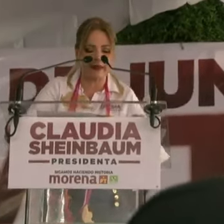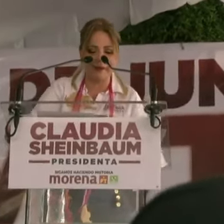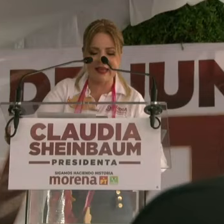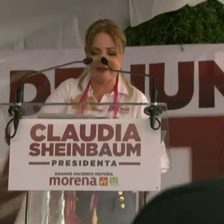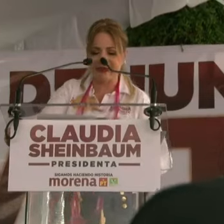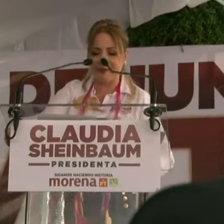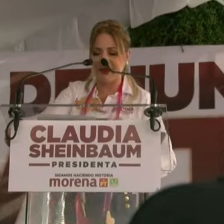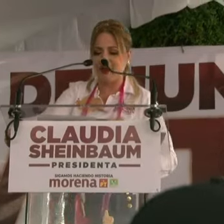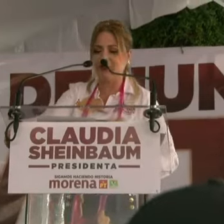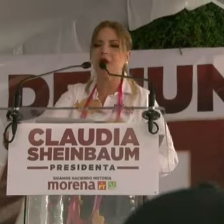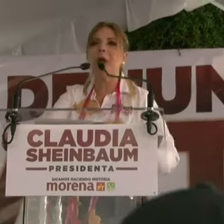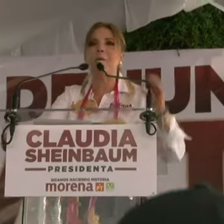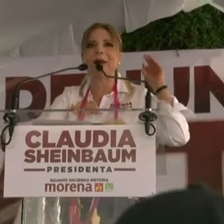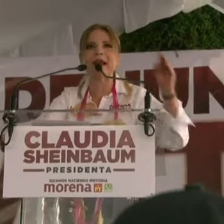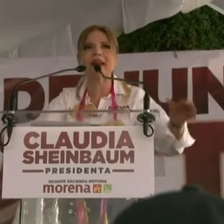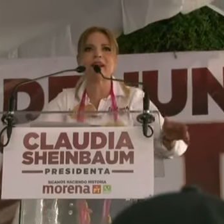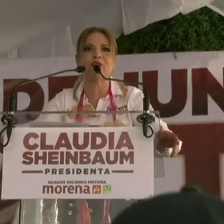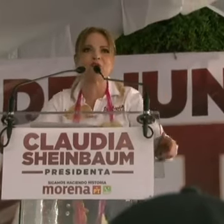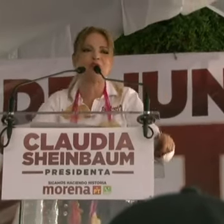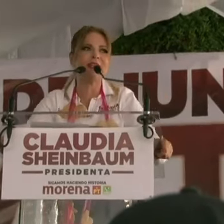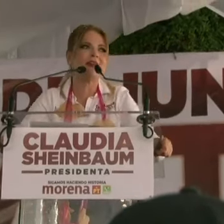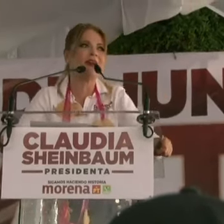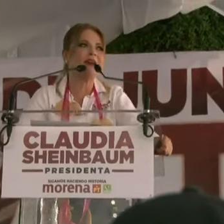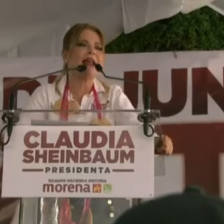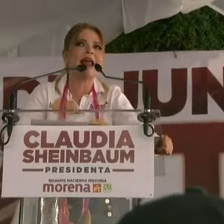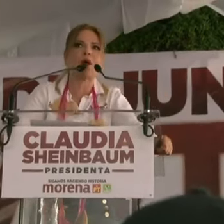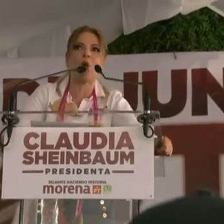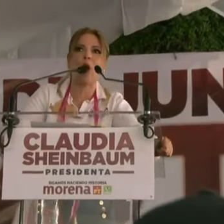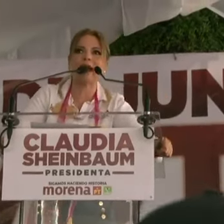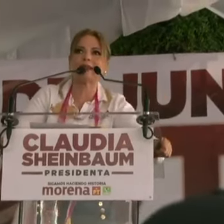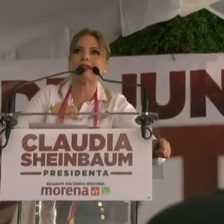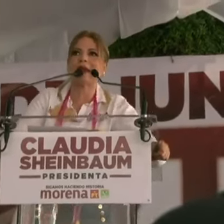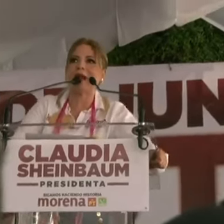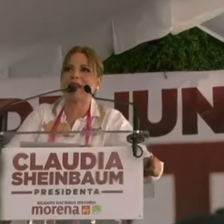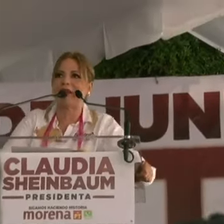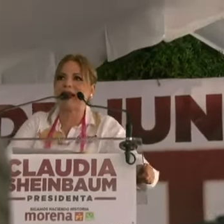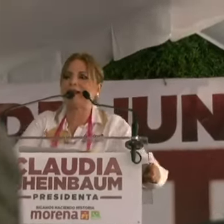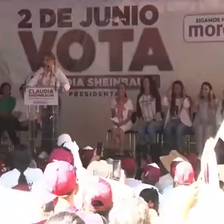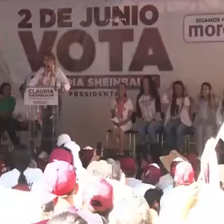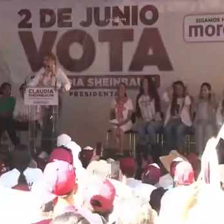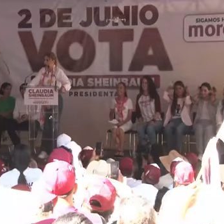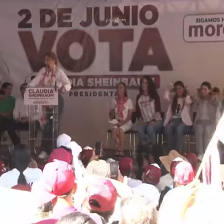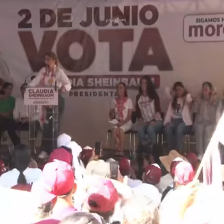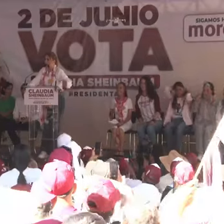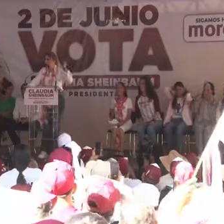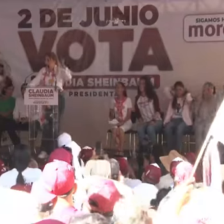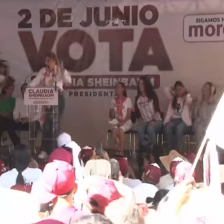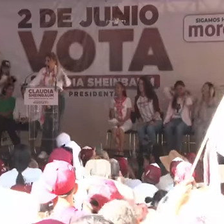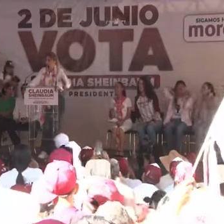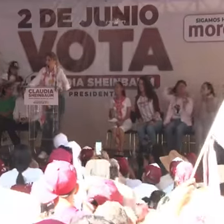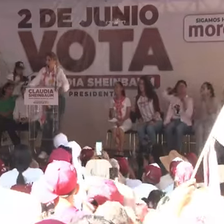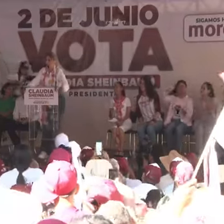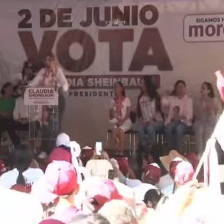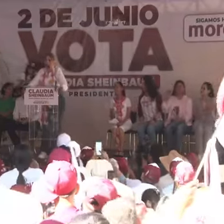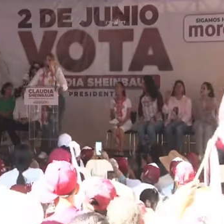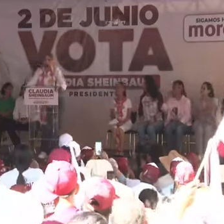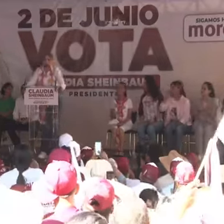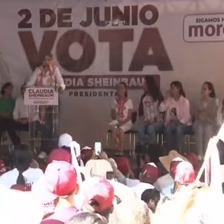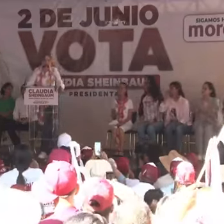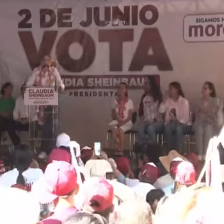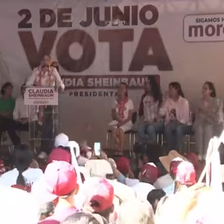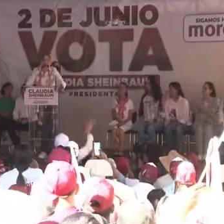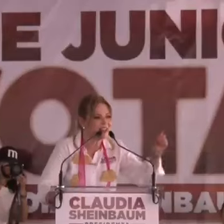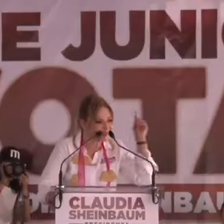nuestras amigas y amigos para que se consolide la cuarta y verdadera transformación que está a punto de llegar